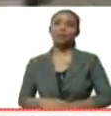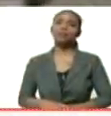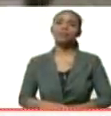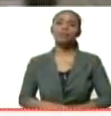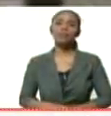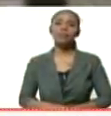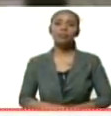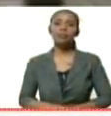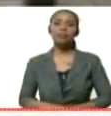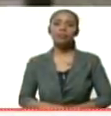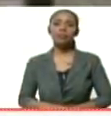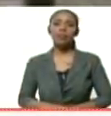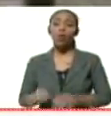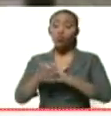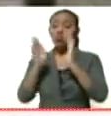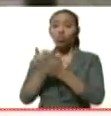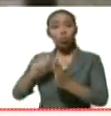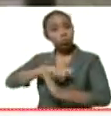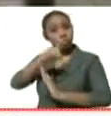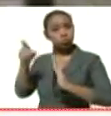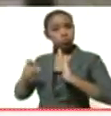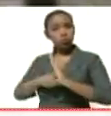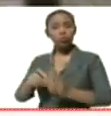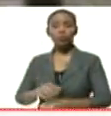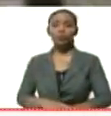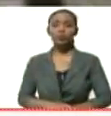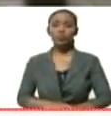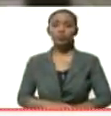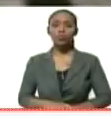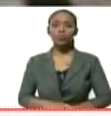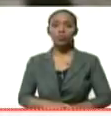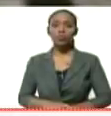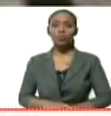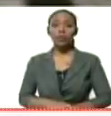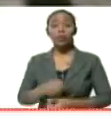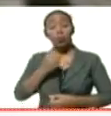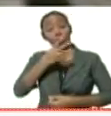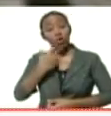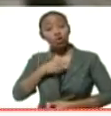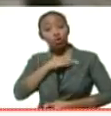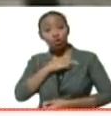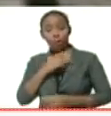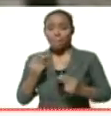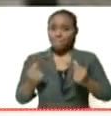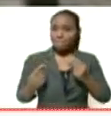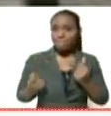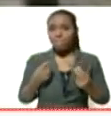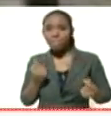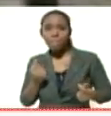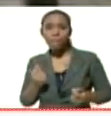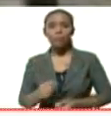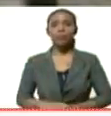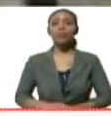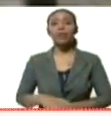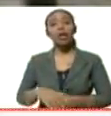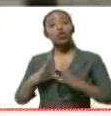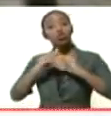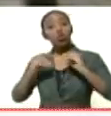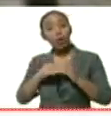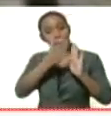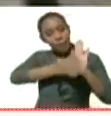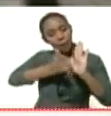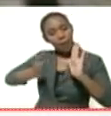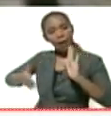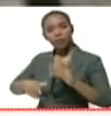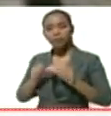salud, el mundo entero. Así que bueno, hemos estado muy activos en toda la agenda